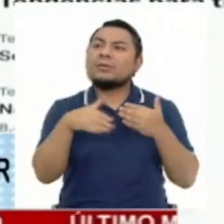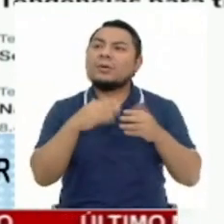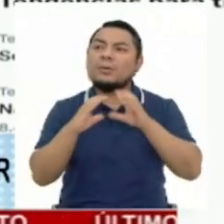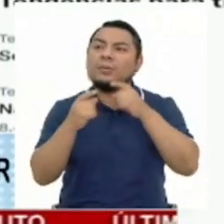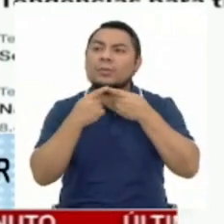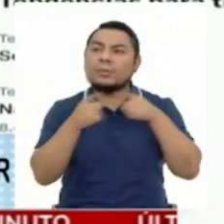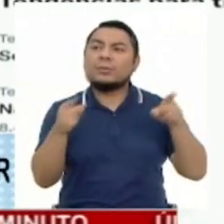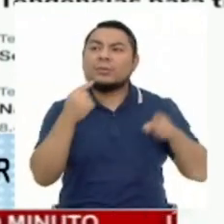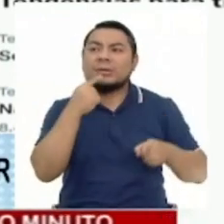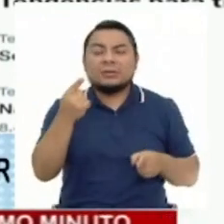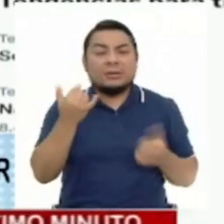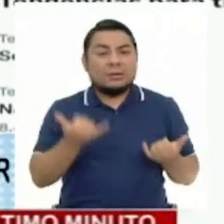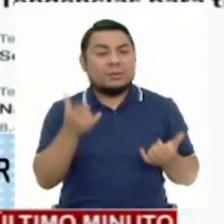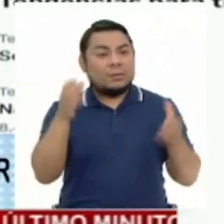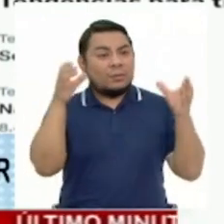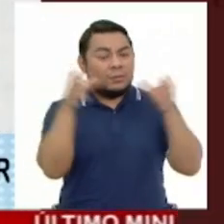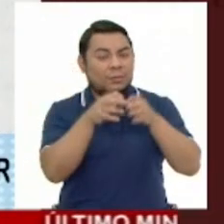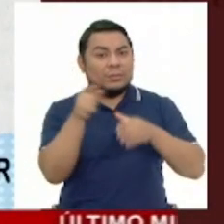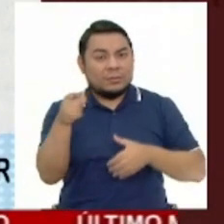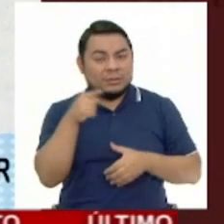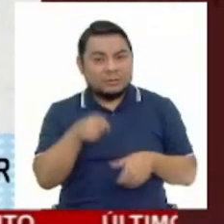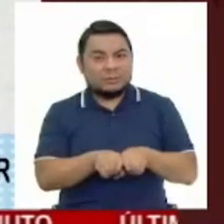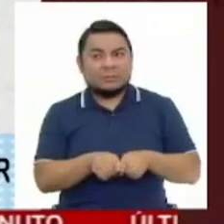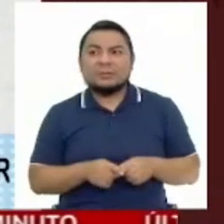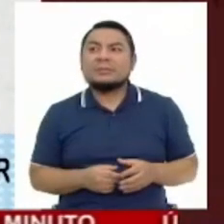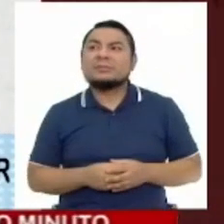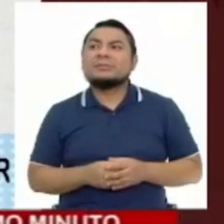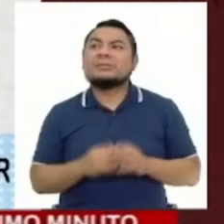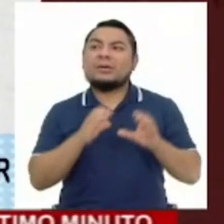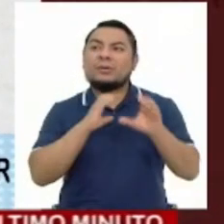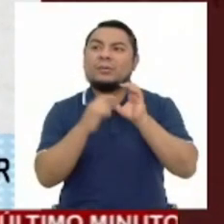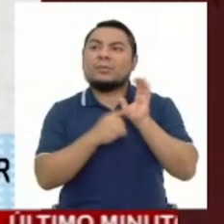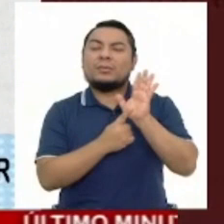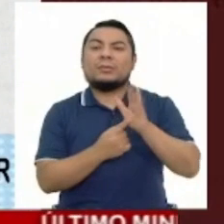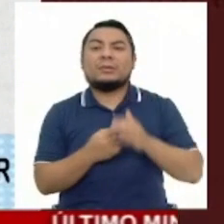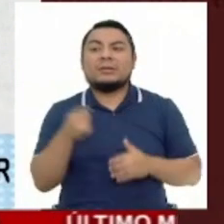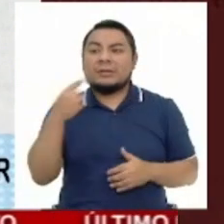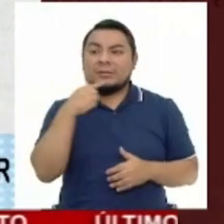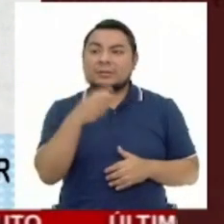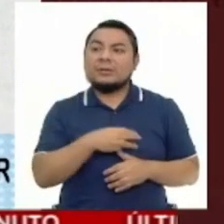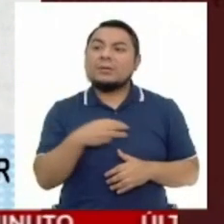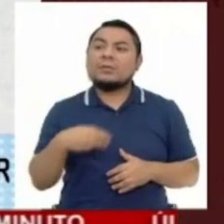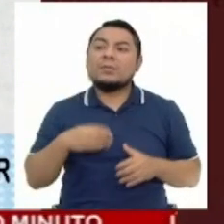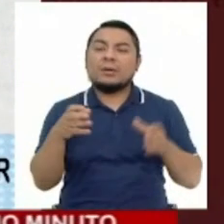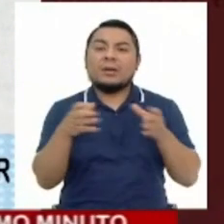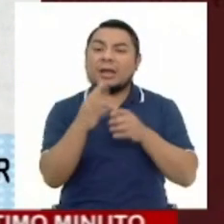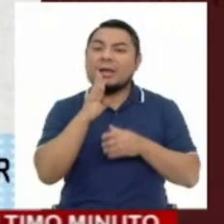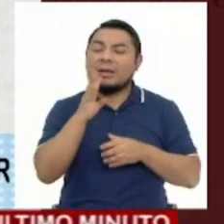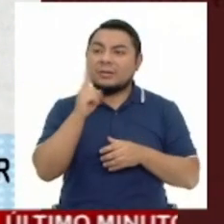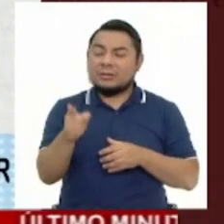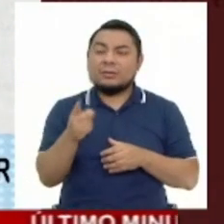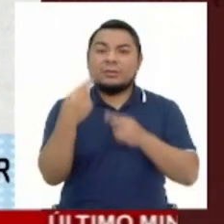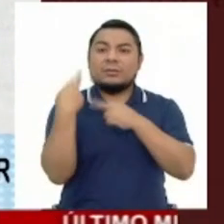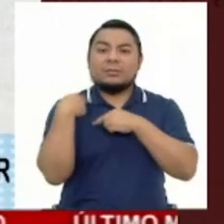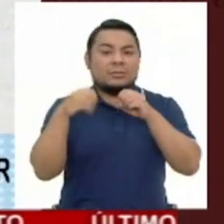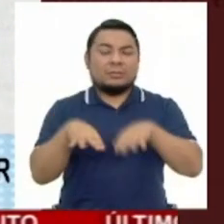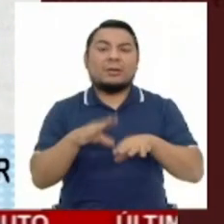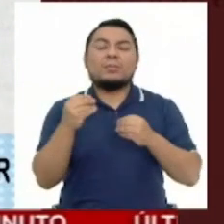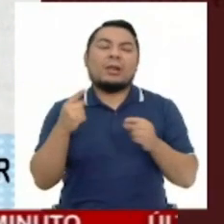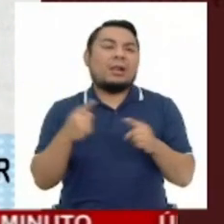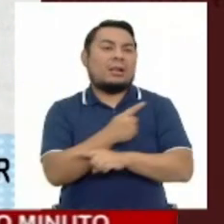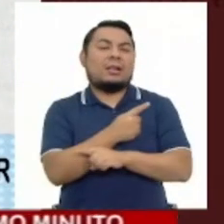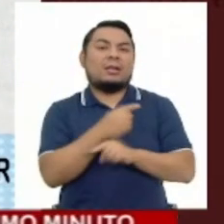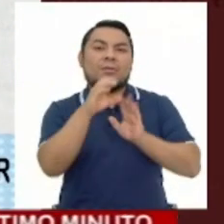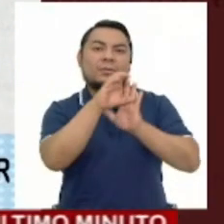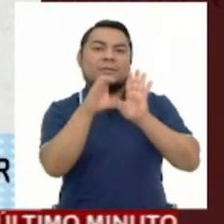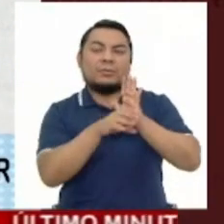medios de comunicación y naturalmente Congreso Perú también. Pero le tenemos el comunicado, canciller y vicecanciller deben dimitir de sus cargos por transgredir a